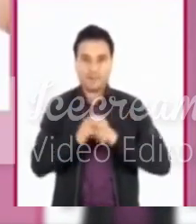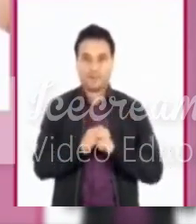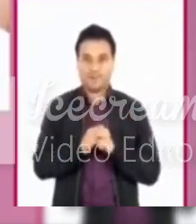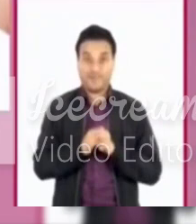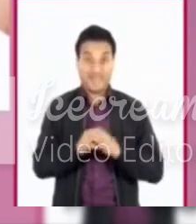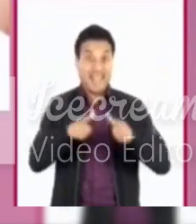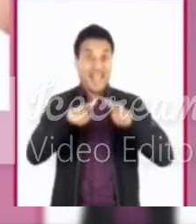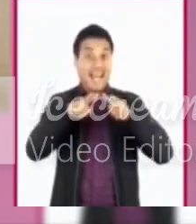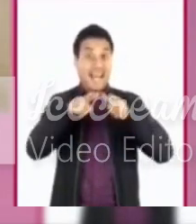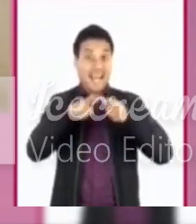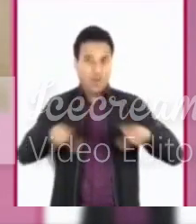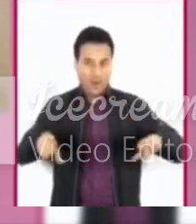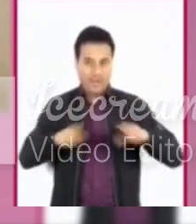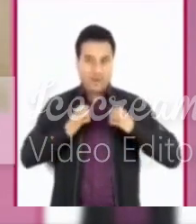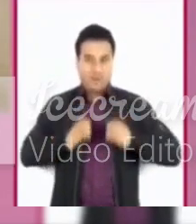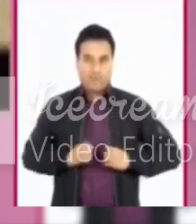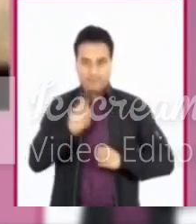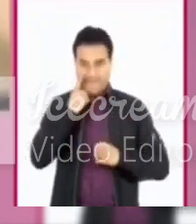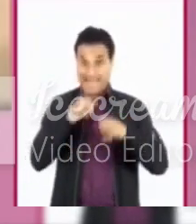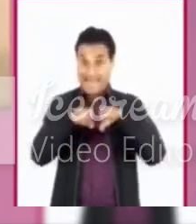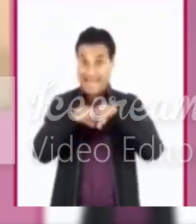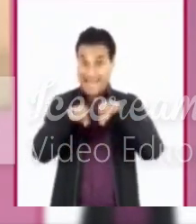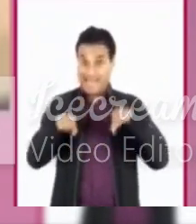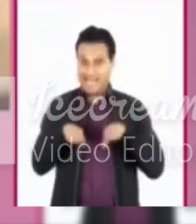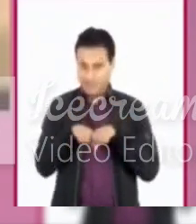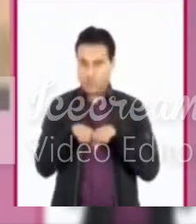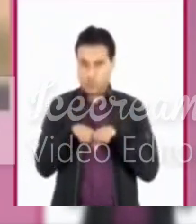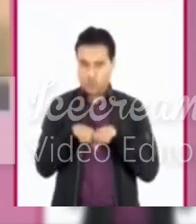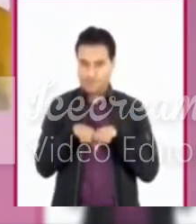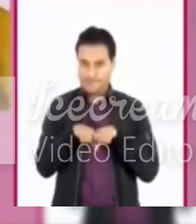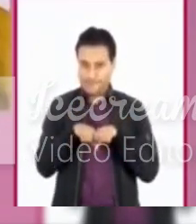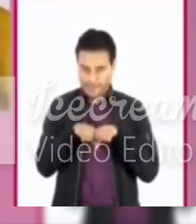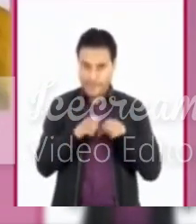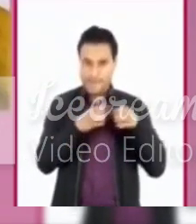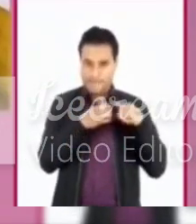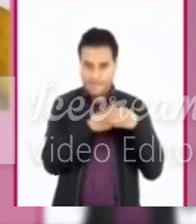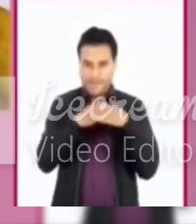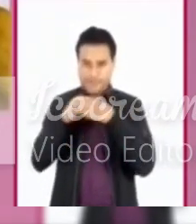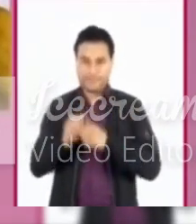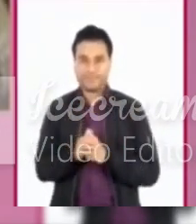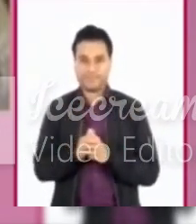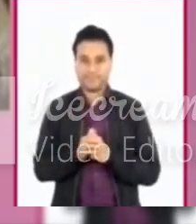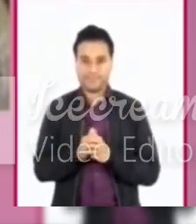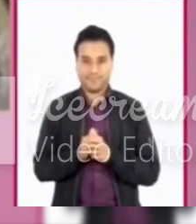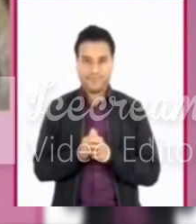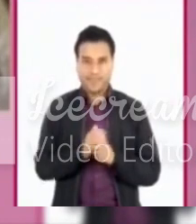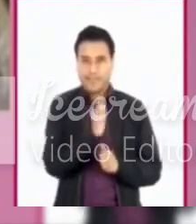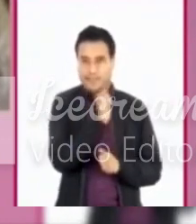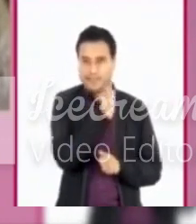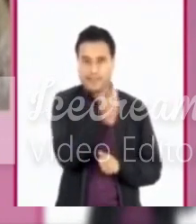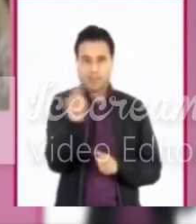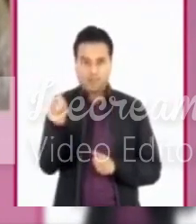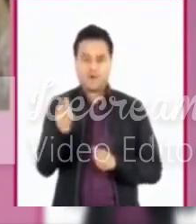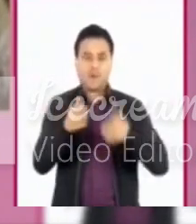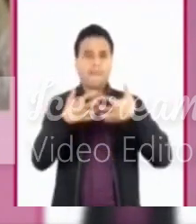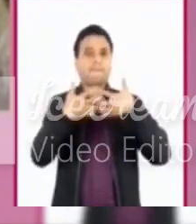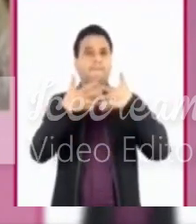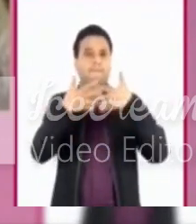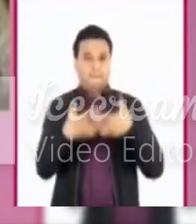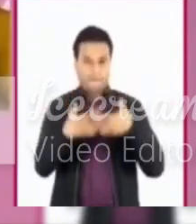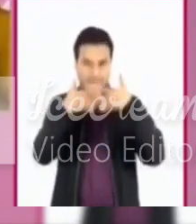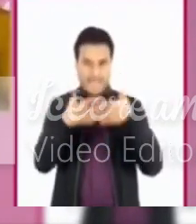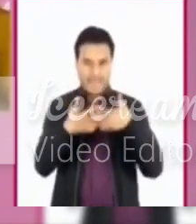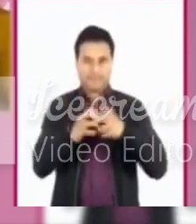corporal. Entonces, por equipos, vamos a interpretar unas máquinas. Cada uno de ustedes va a